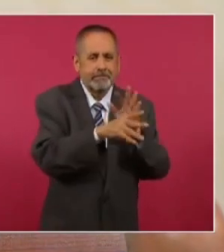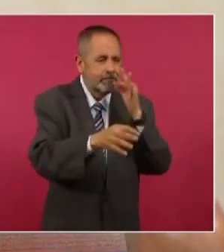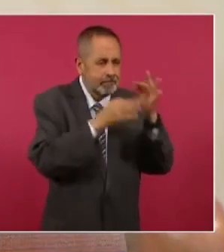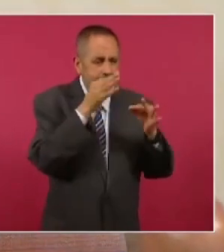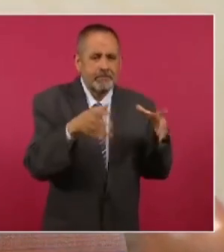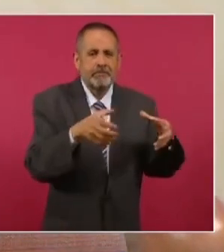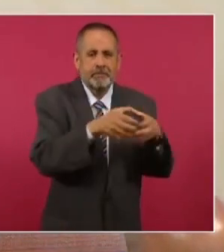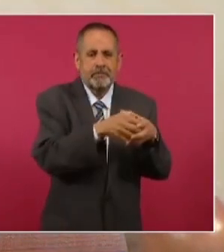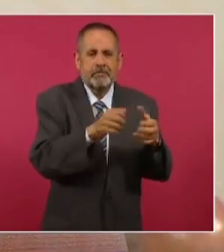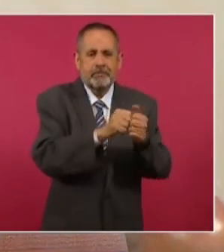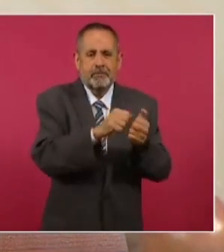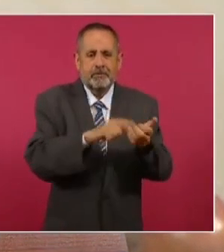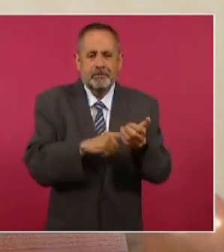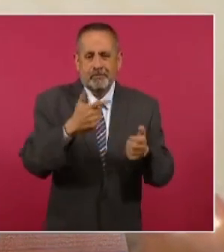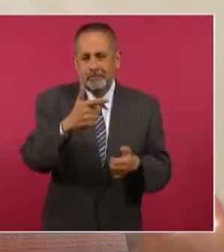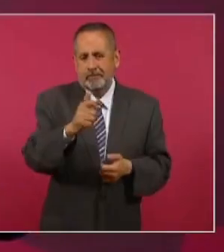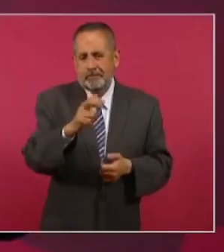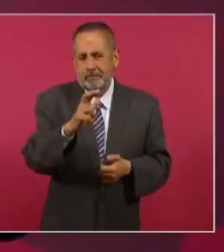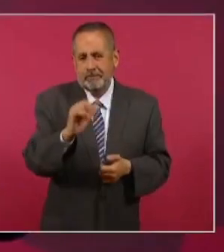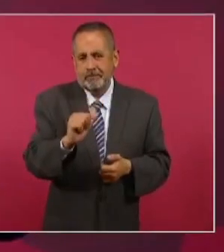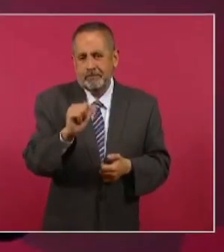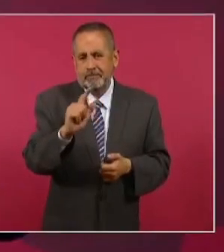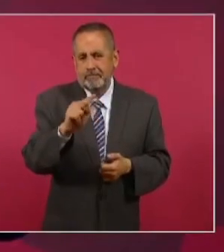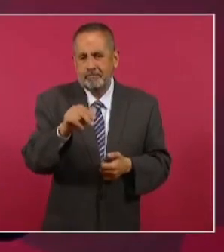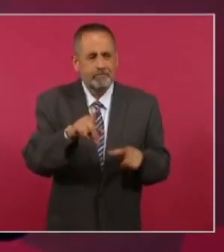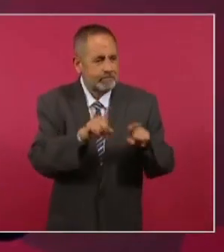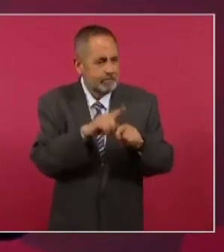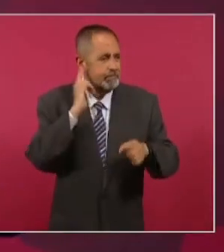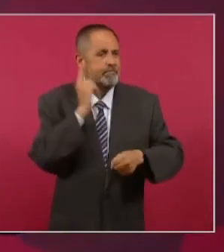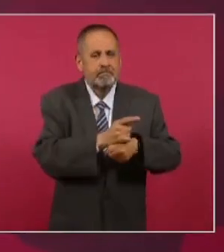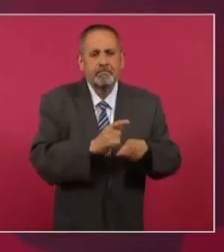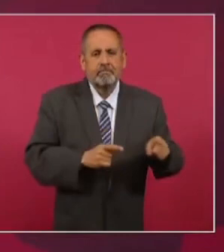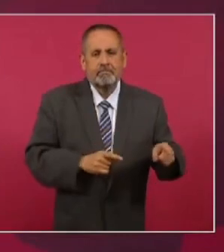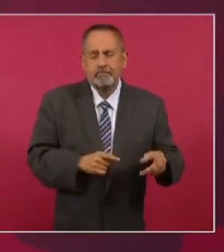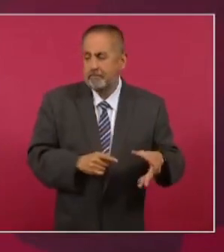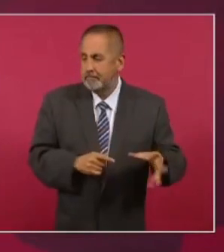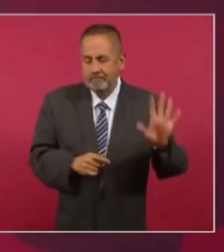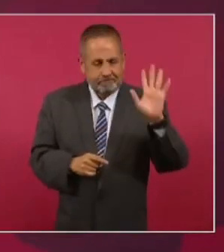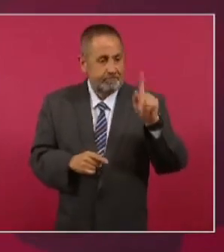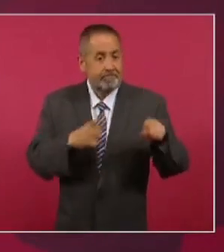con García Luna están